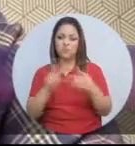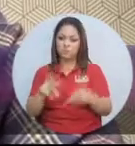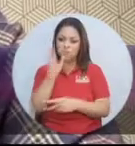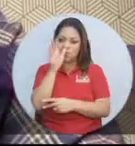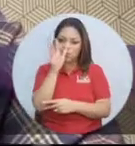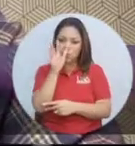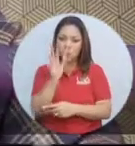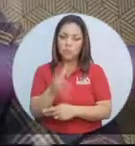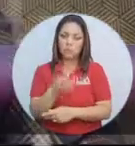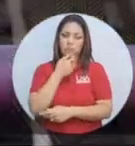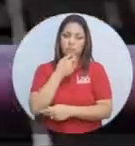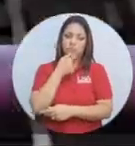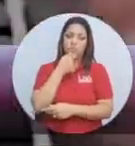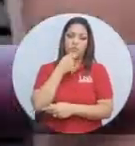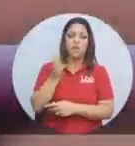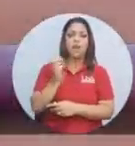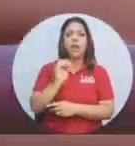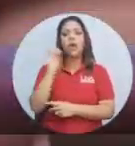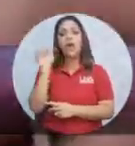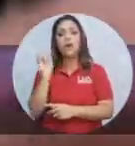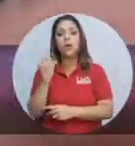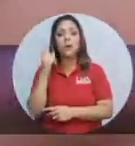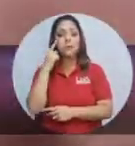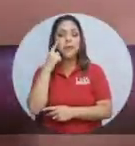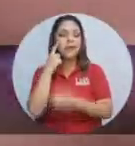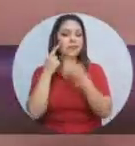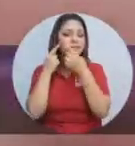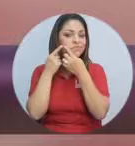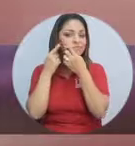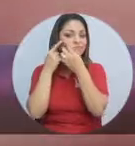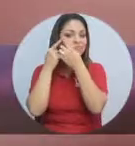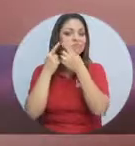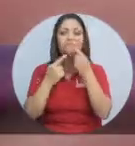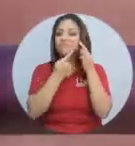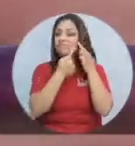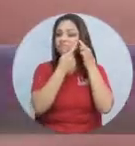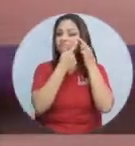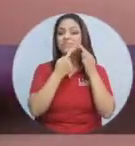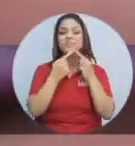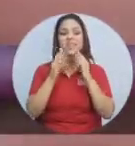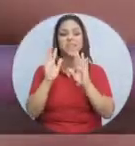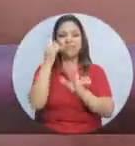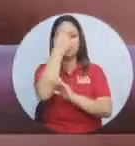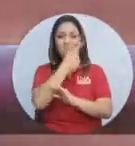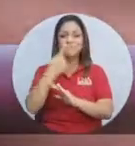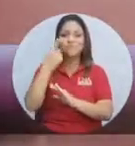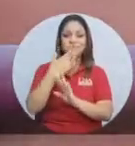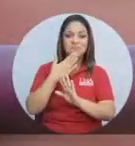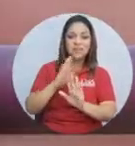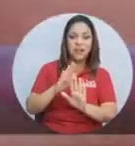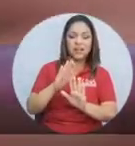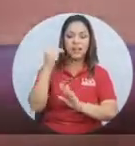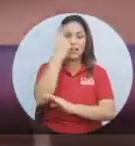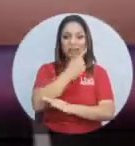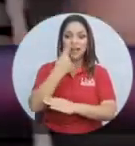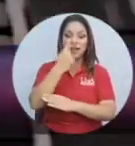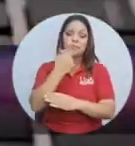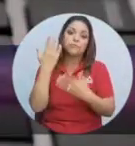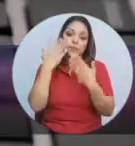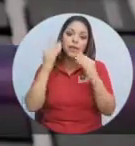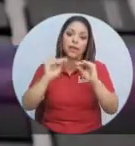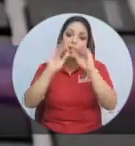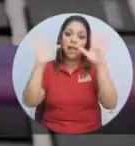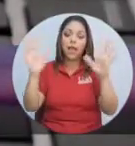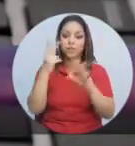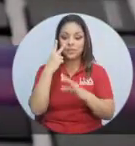de su casa o del lugar de donde se conectan, o de que tiene tales espinillas, o de que se le ve tal defecto físico